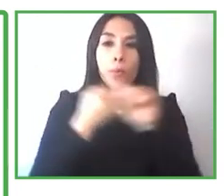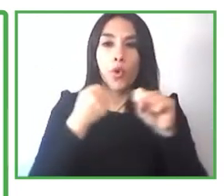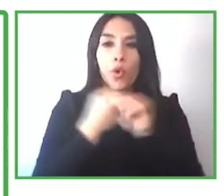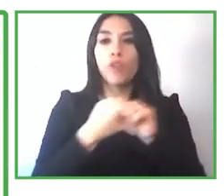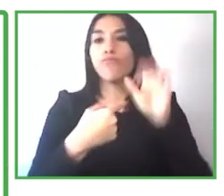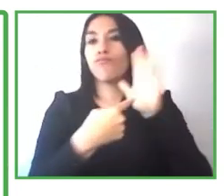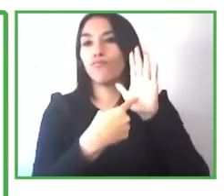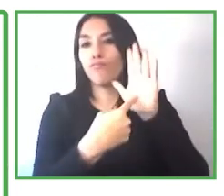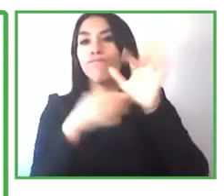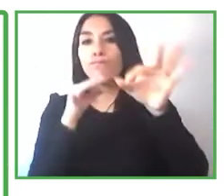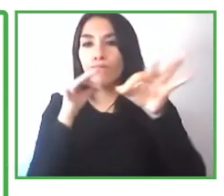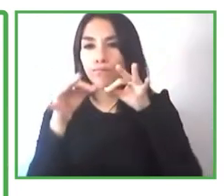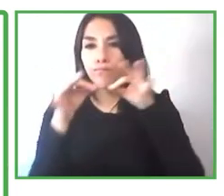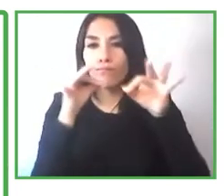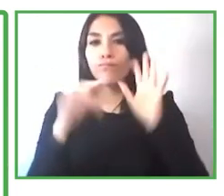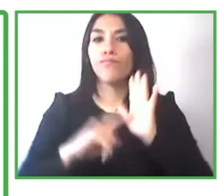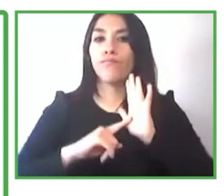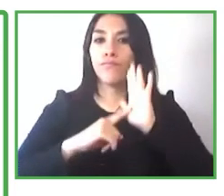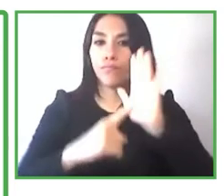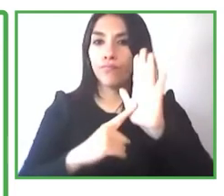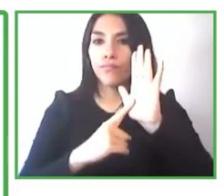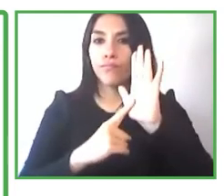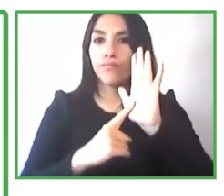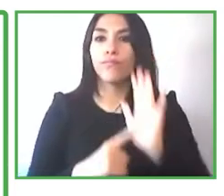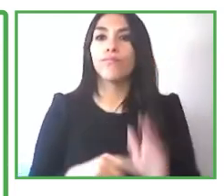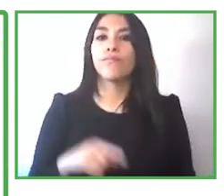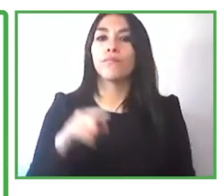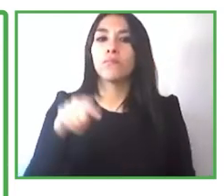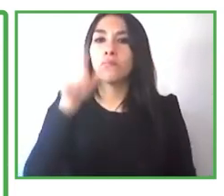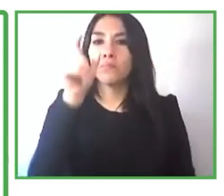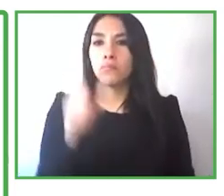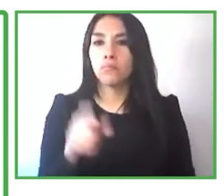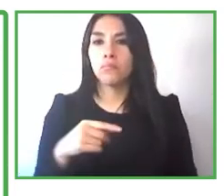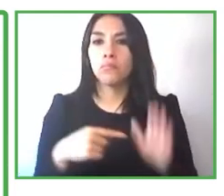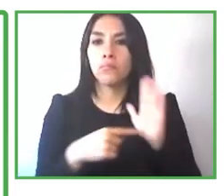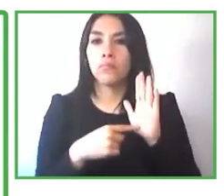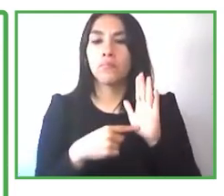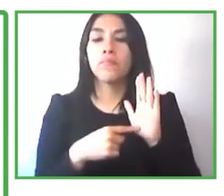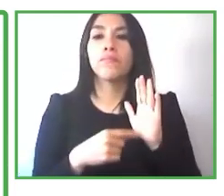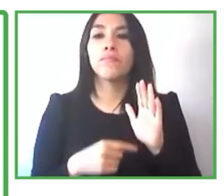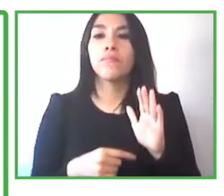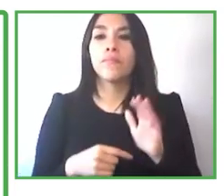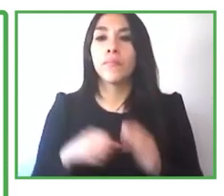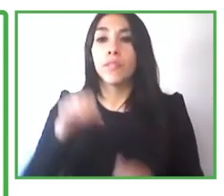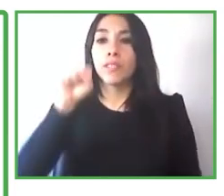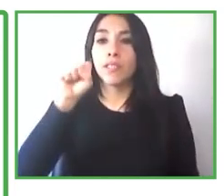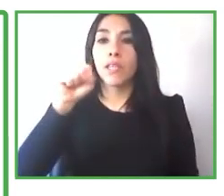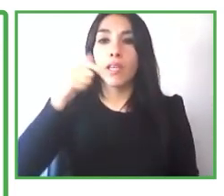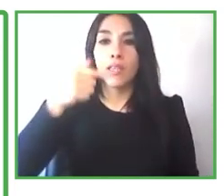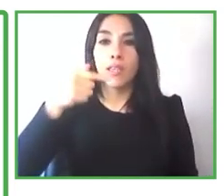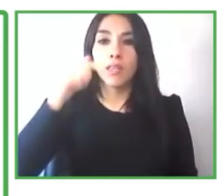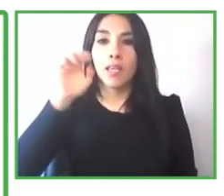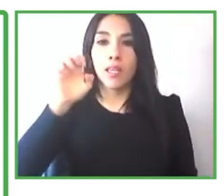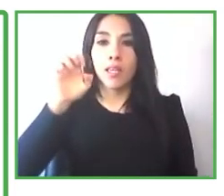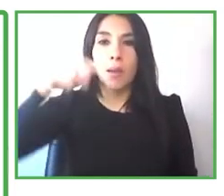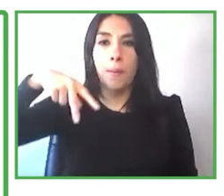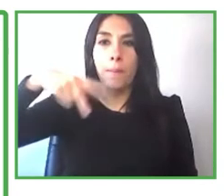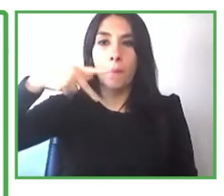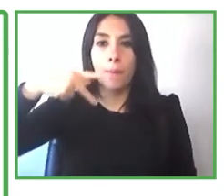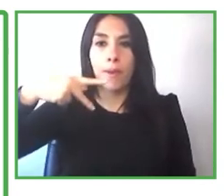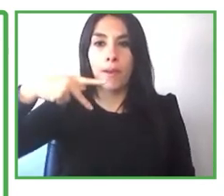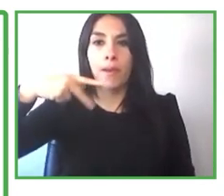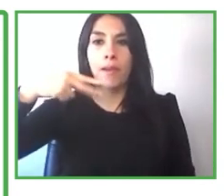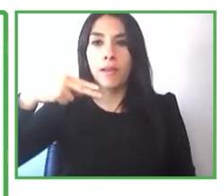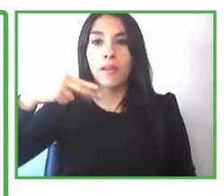a nuestro graduado, Stephen Ryan, y lo que vamos a hacer es que vamos a tener una conversación para que Stephen